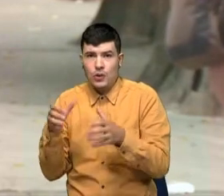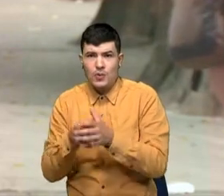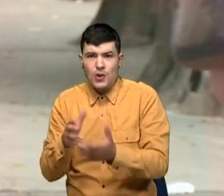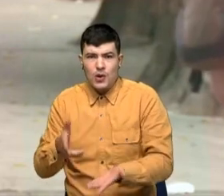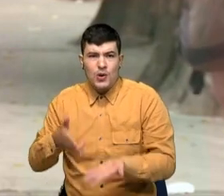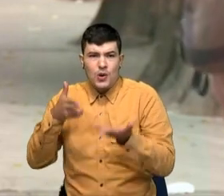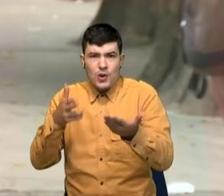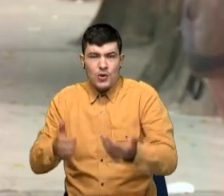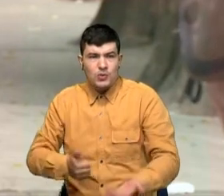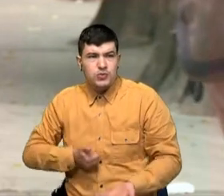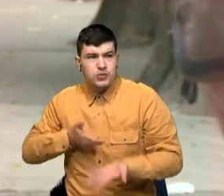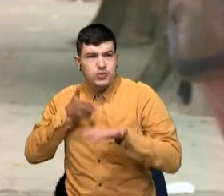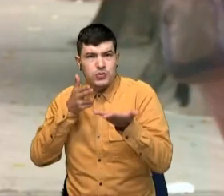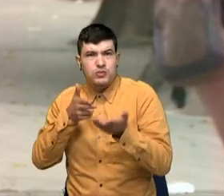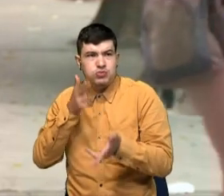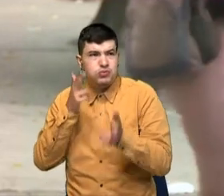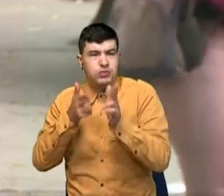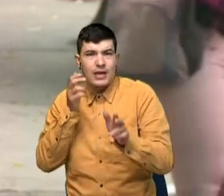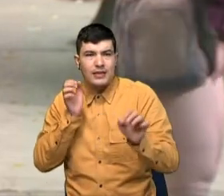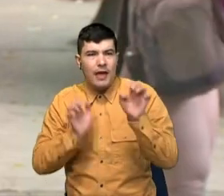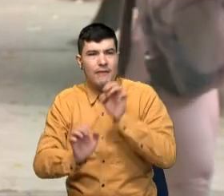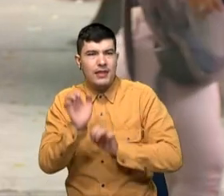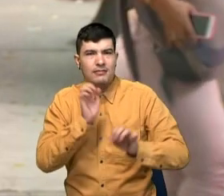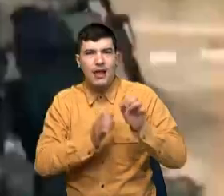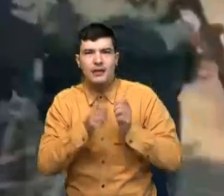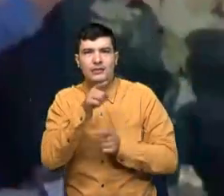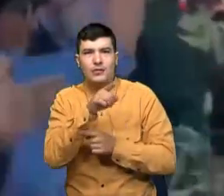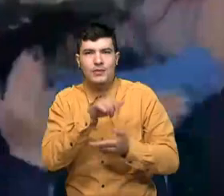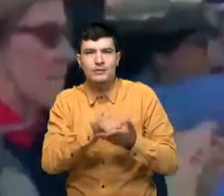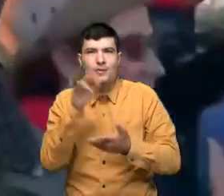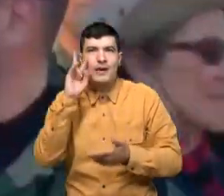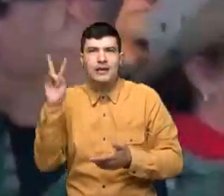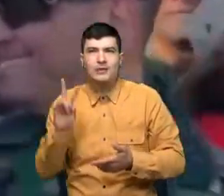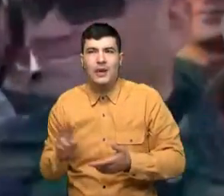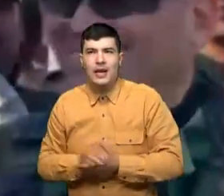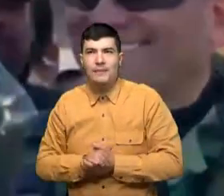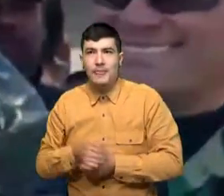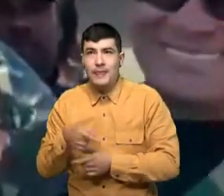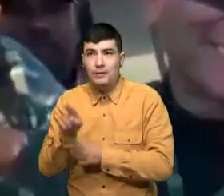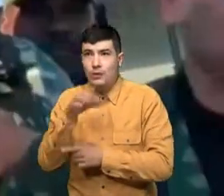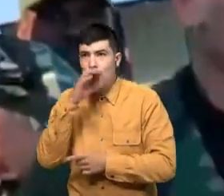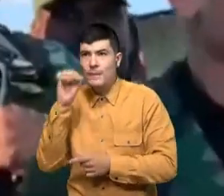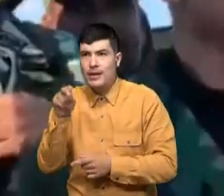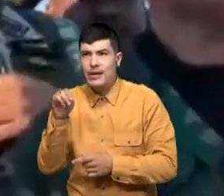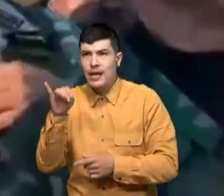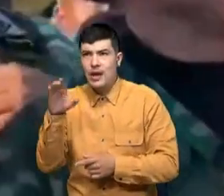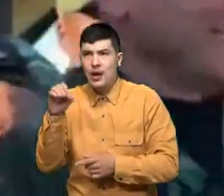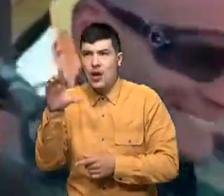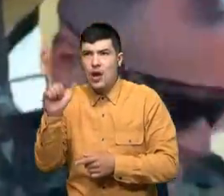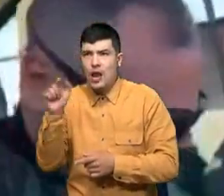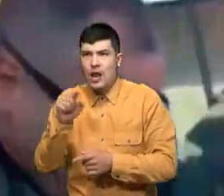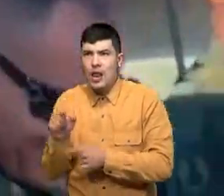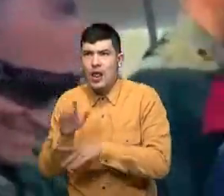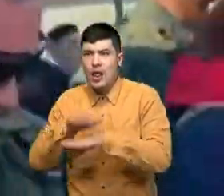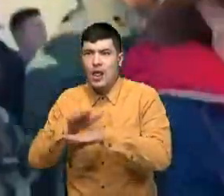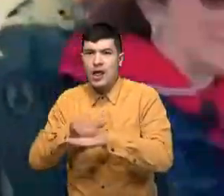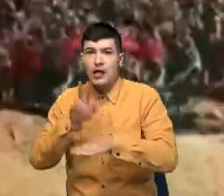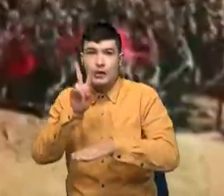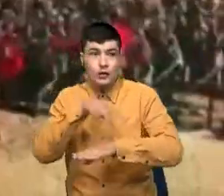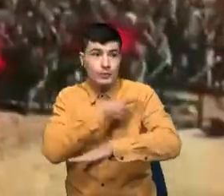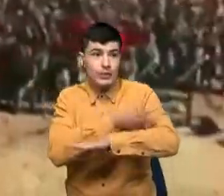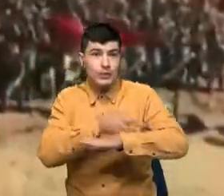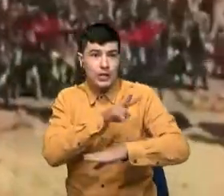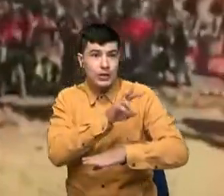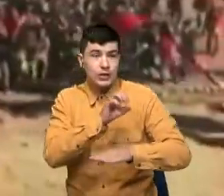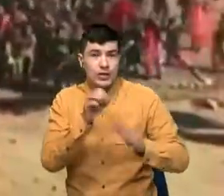armadas con fusil para defender la soberanía del vecino país. Nicolás Maduro anunció el aumento de las milicias bolivarianas de